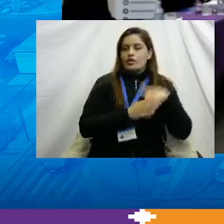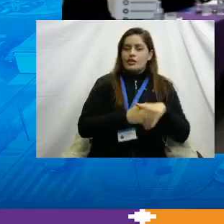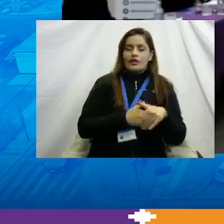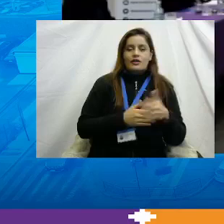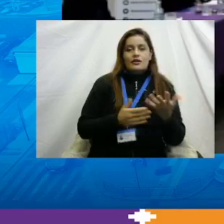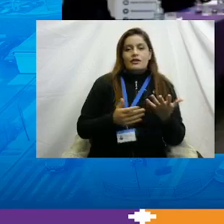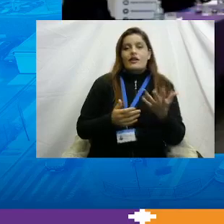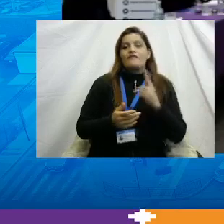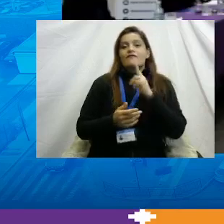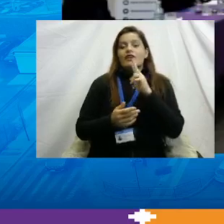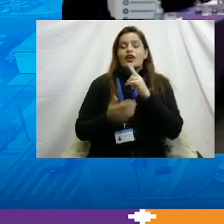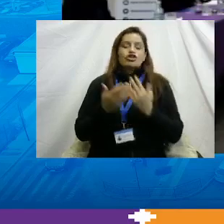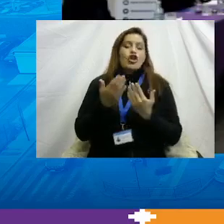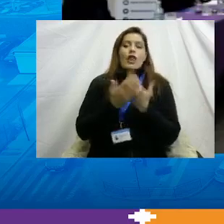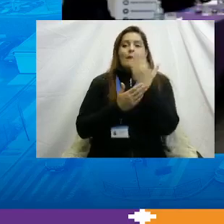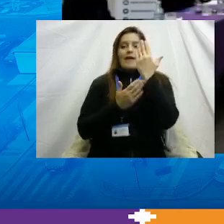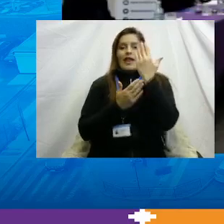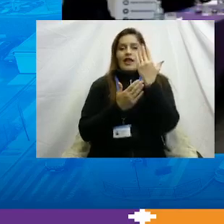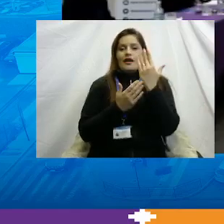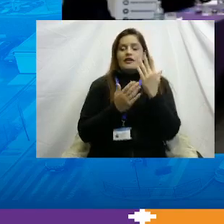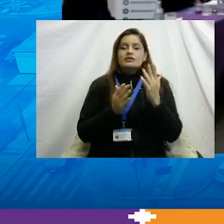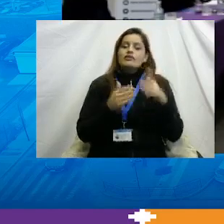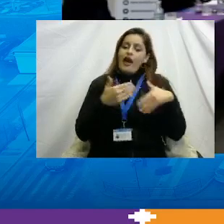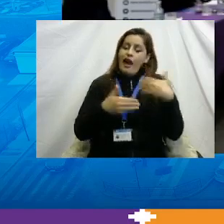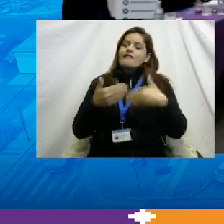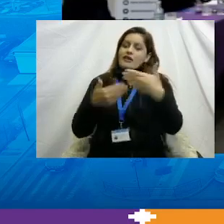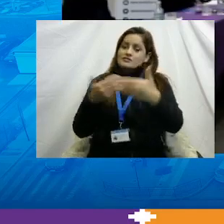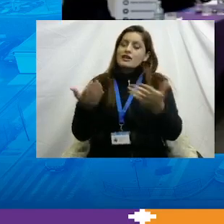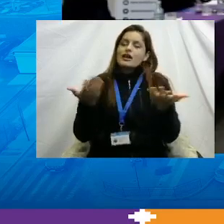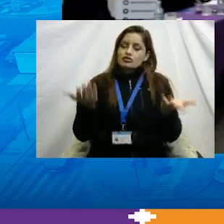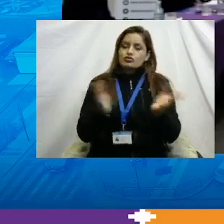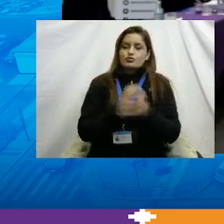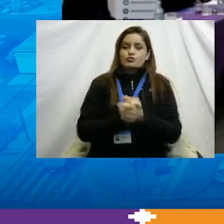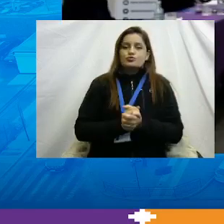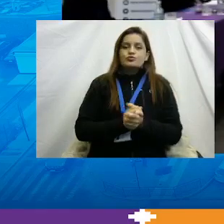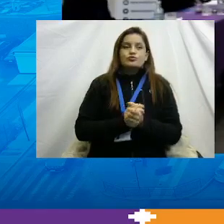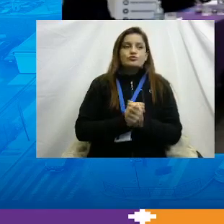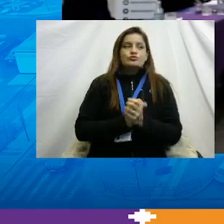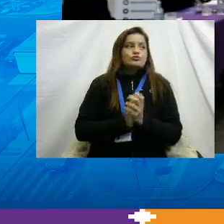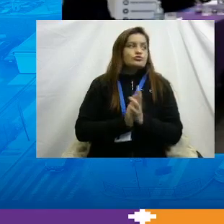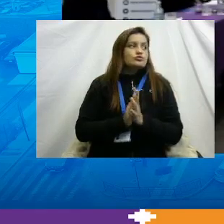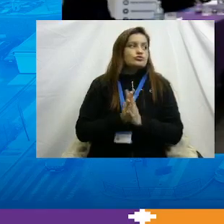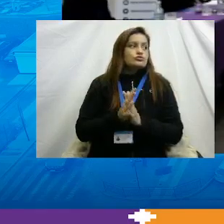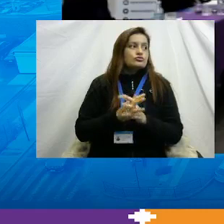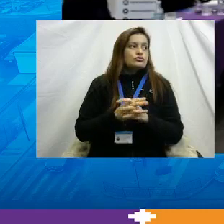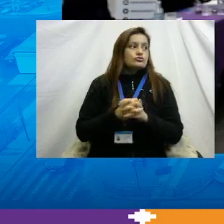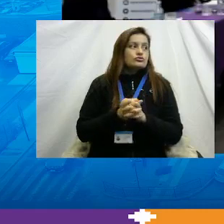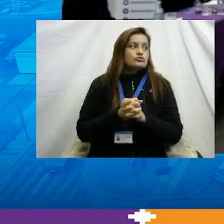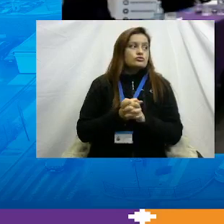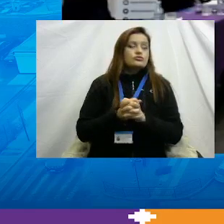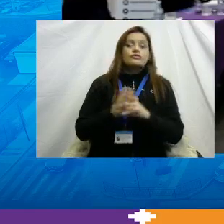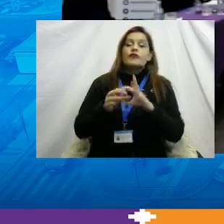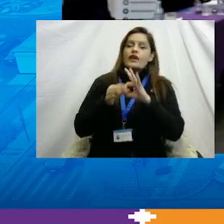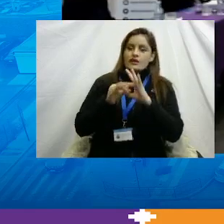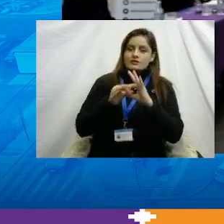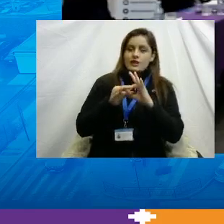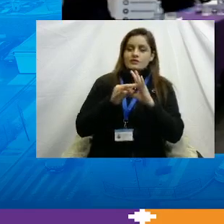viernes durante toda la mañana. Entonces, estamos avanzando. Eso. Gracias, administrador.